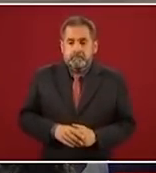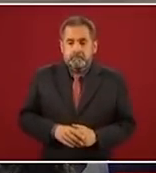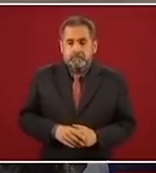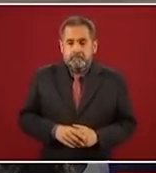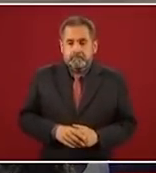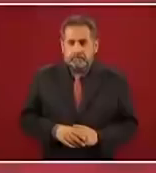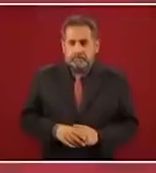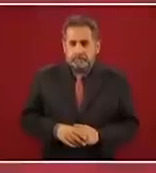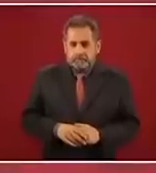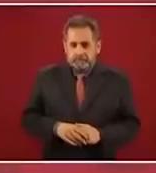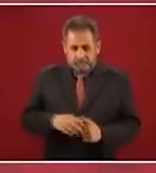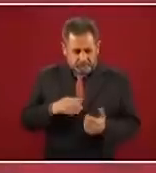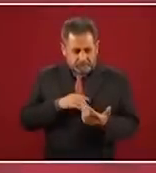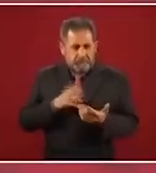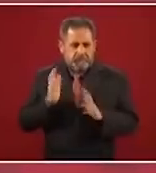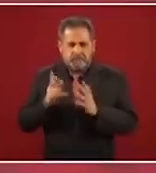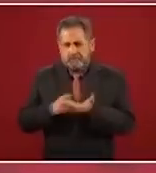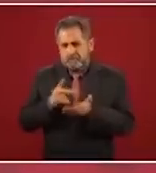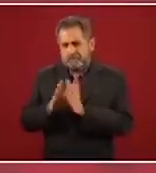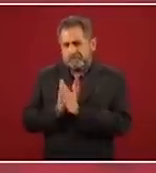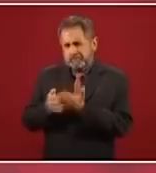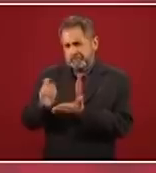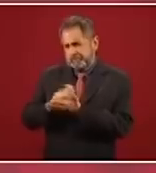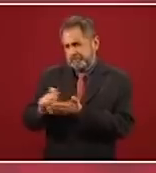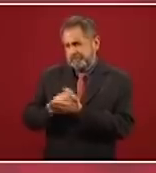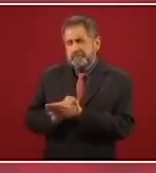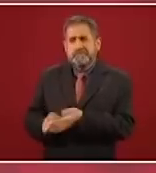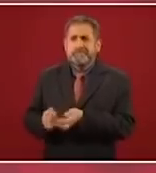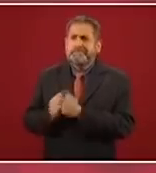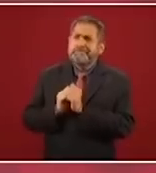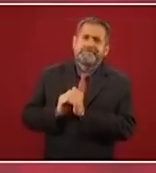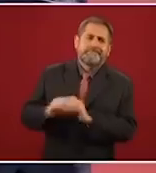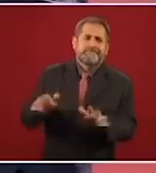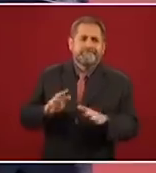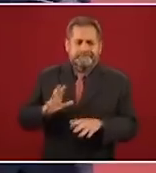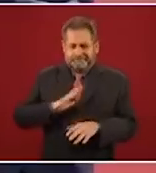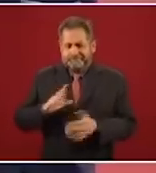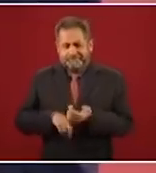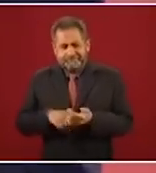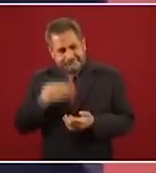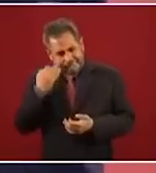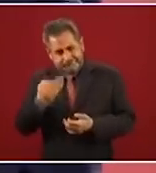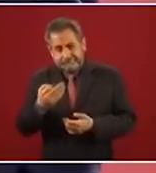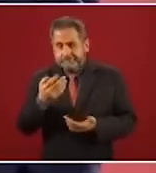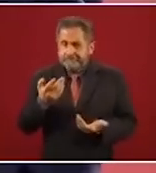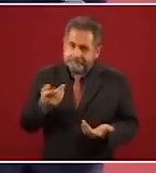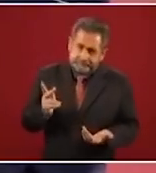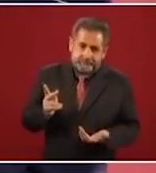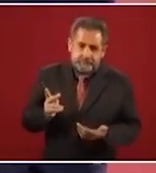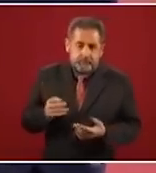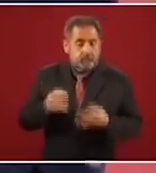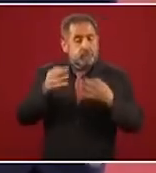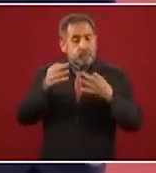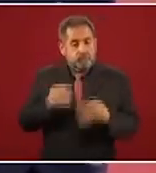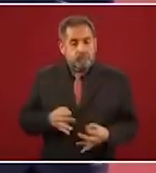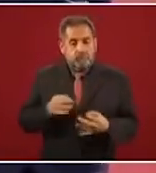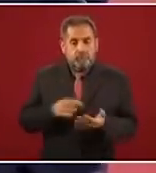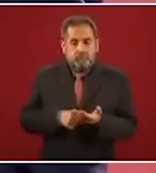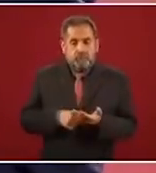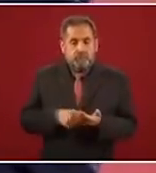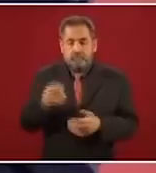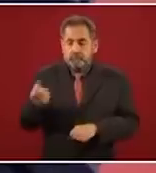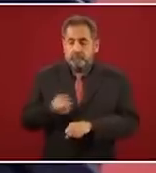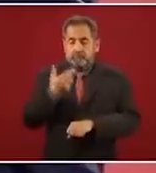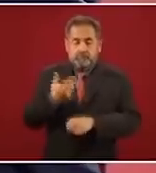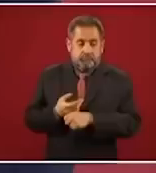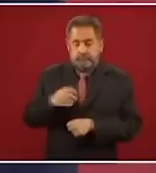lo he hasta escrito, está en los libros, pero oficialmente la